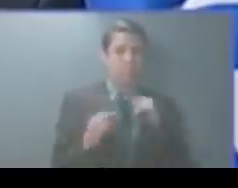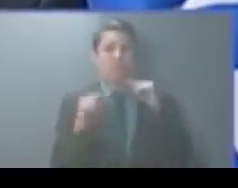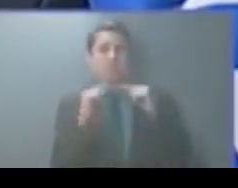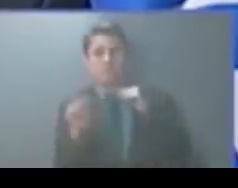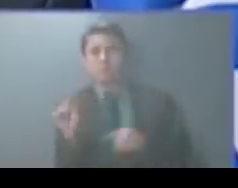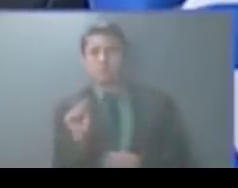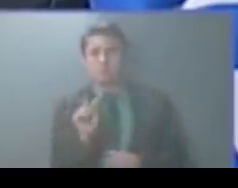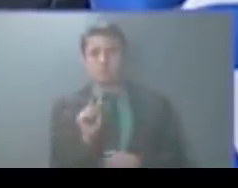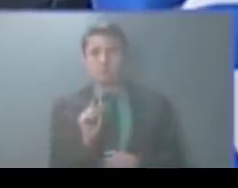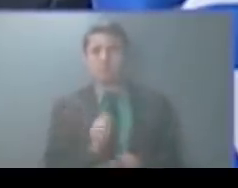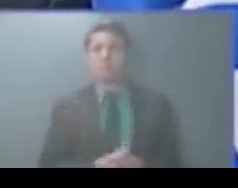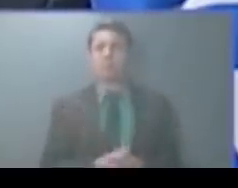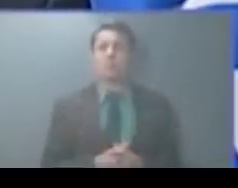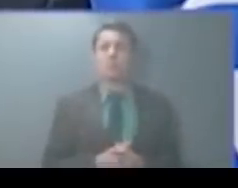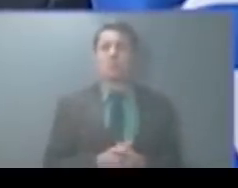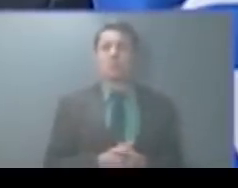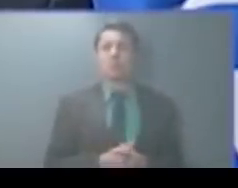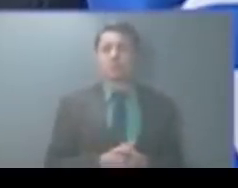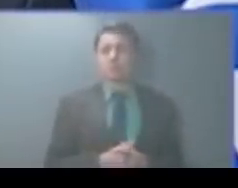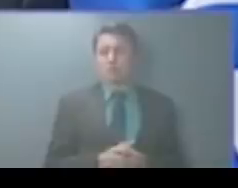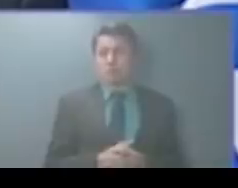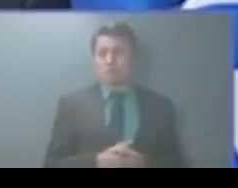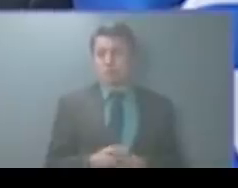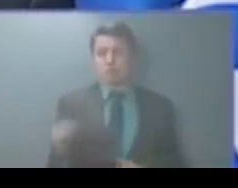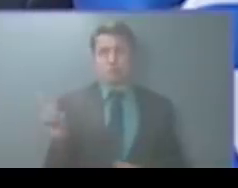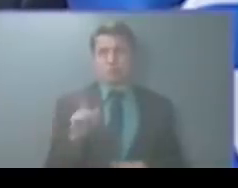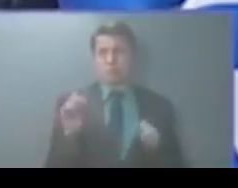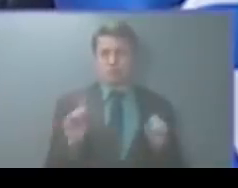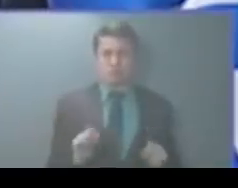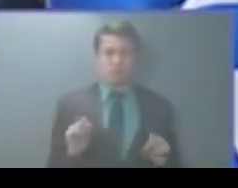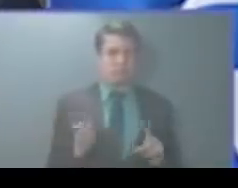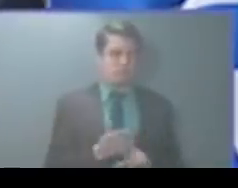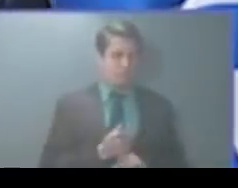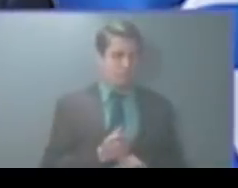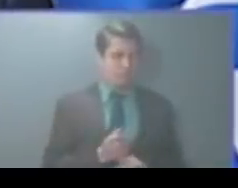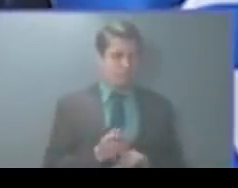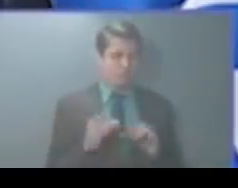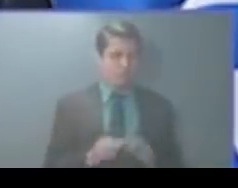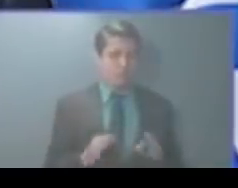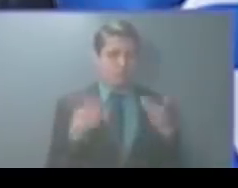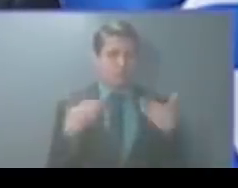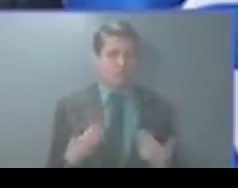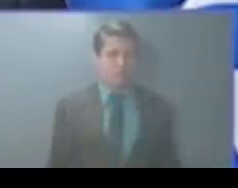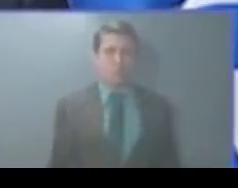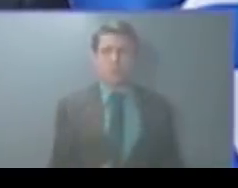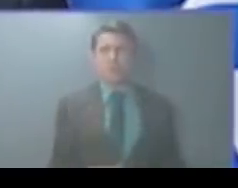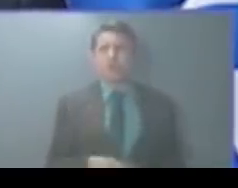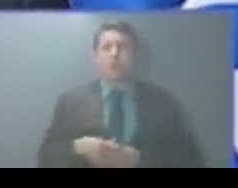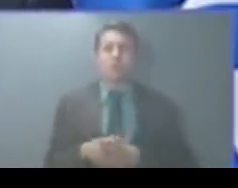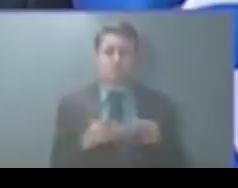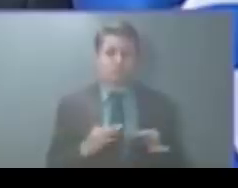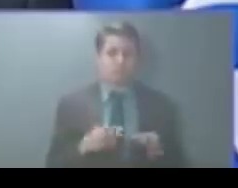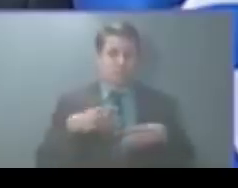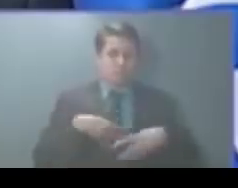autoritarios, autocráticos, esos no pueden ser alcanzados físicamente sin el soporte militar.